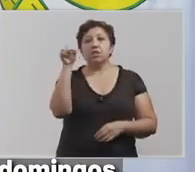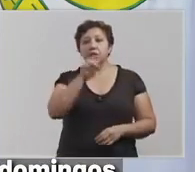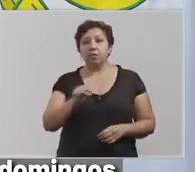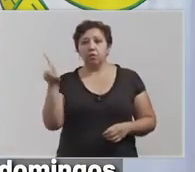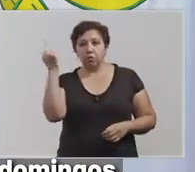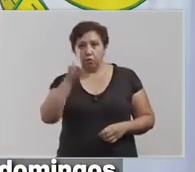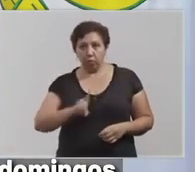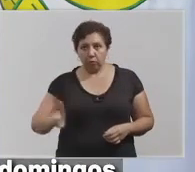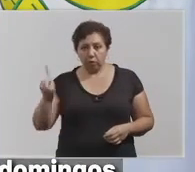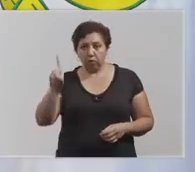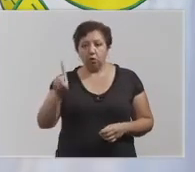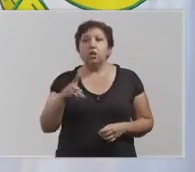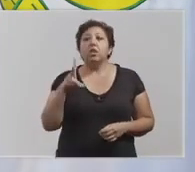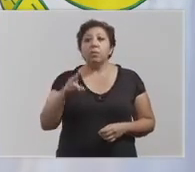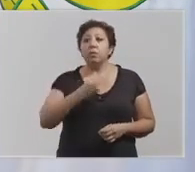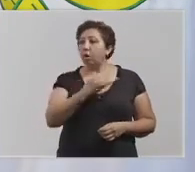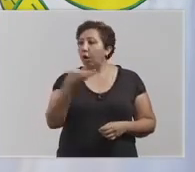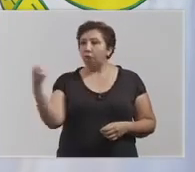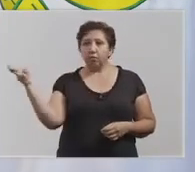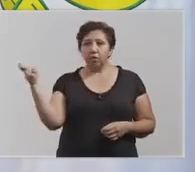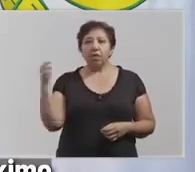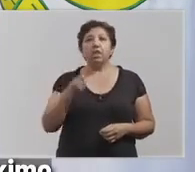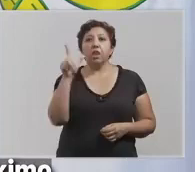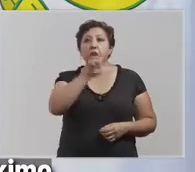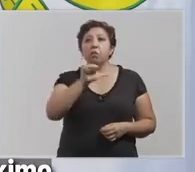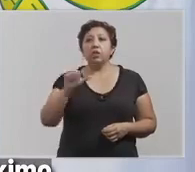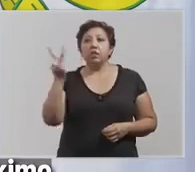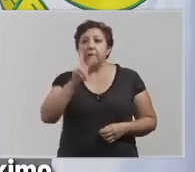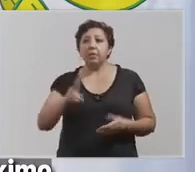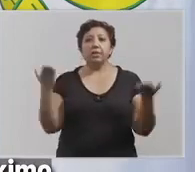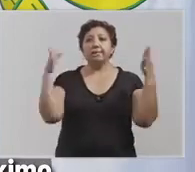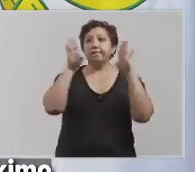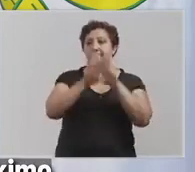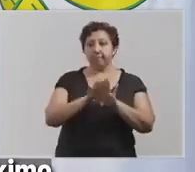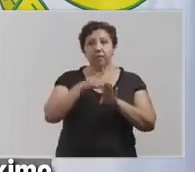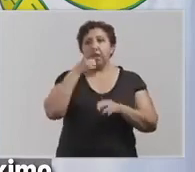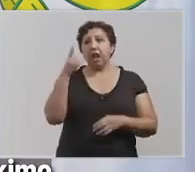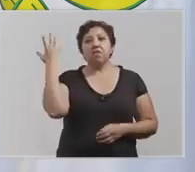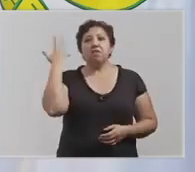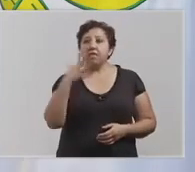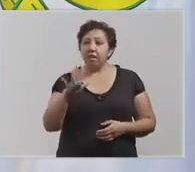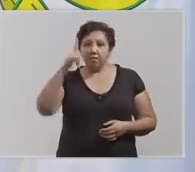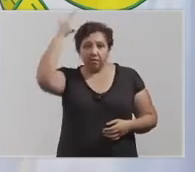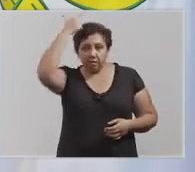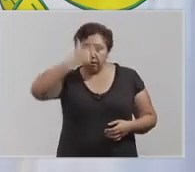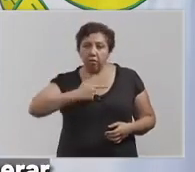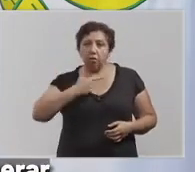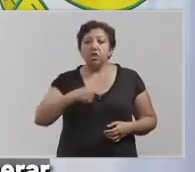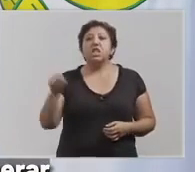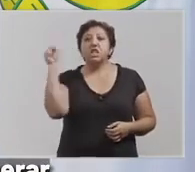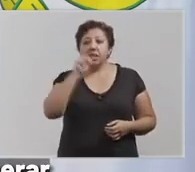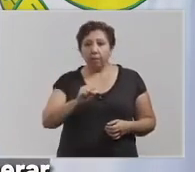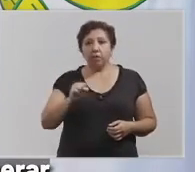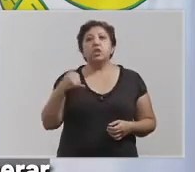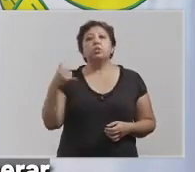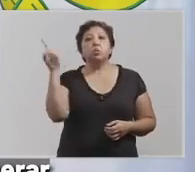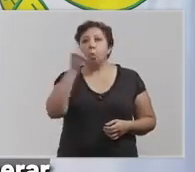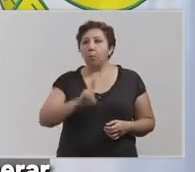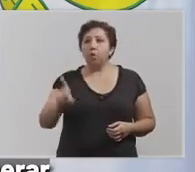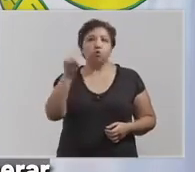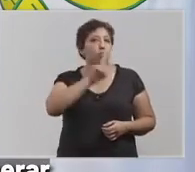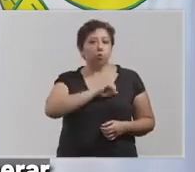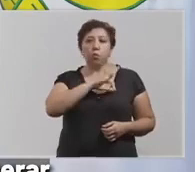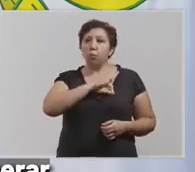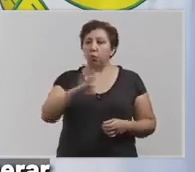cerrados sábados y domingos. En cuanto a los restaurantes, de lunes a viernes cerrarán como máximo a las 10 de la noche. Y sábados y